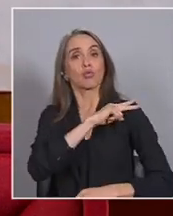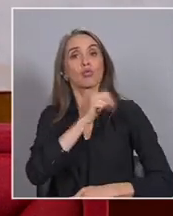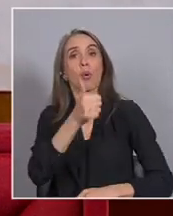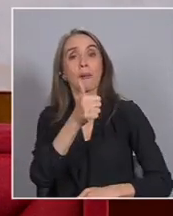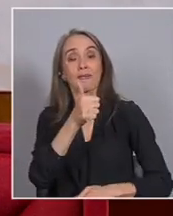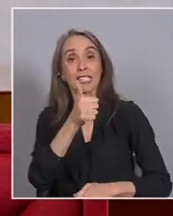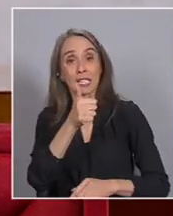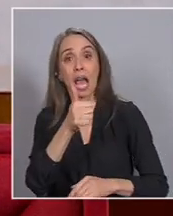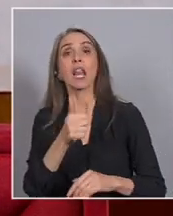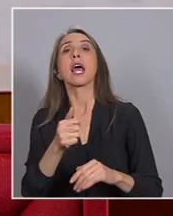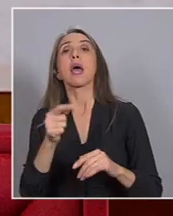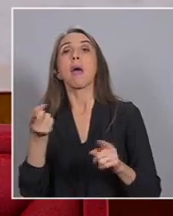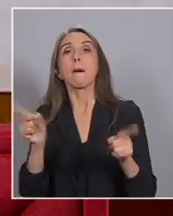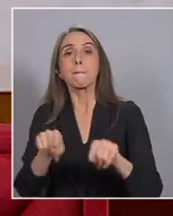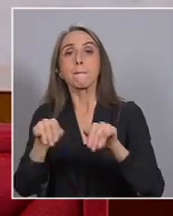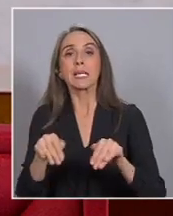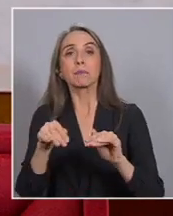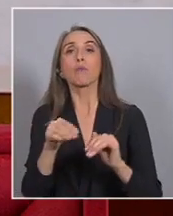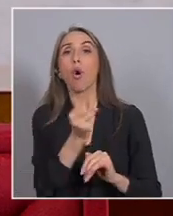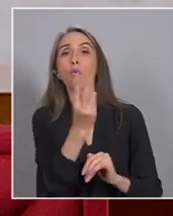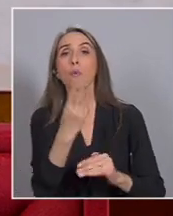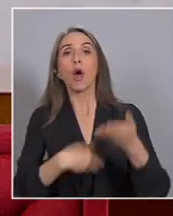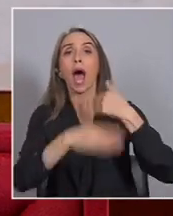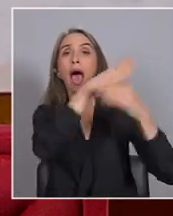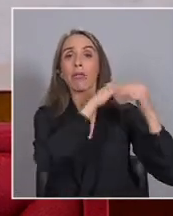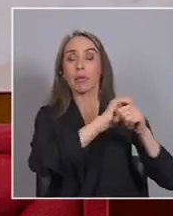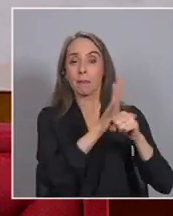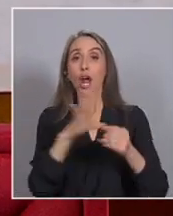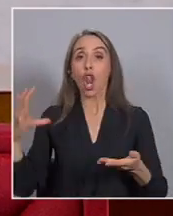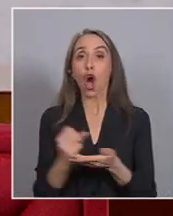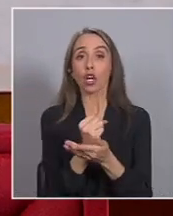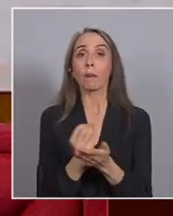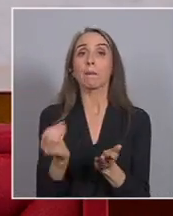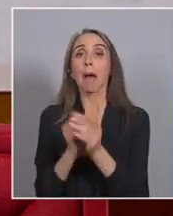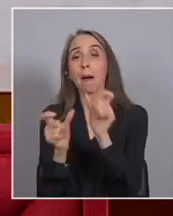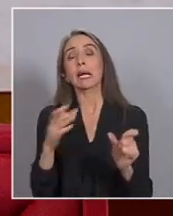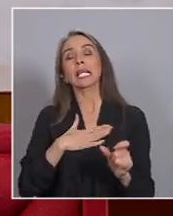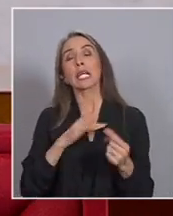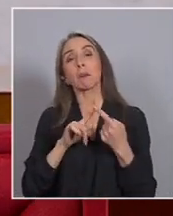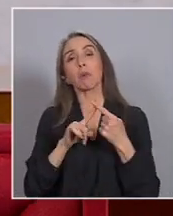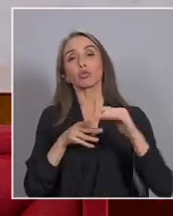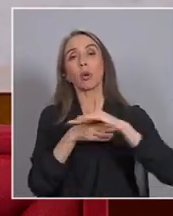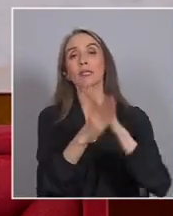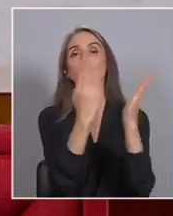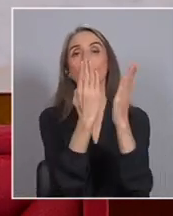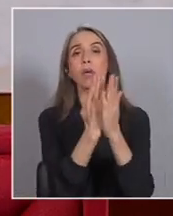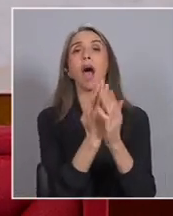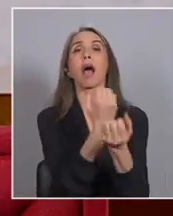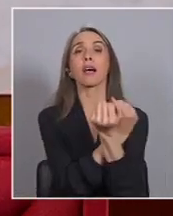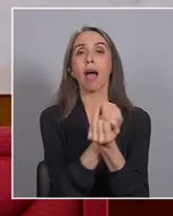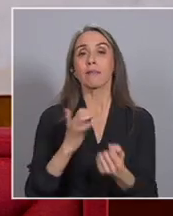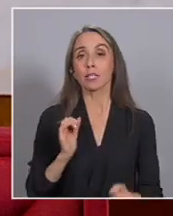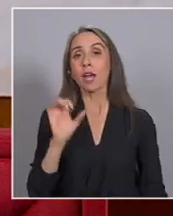y lo hemos logrado. Además, tomamos medidas para incentivar mayores postulaciones. Así,